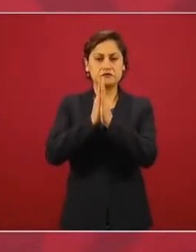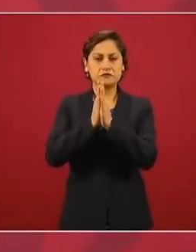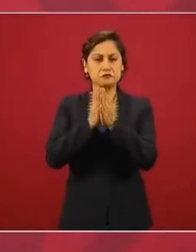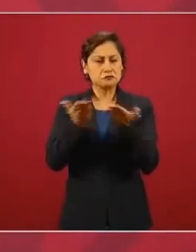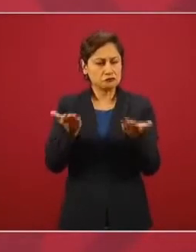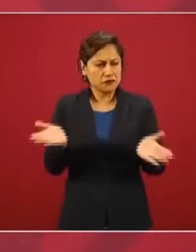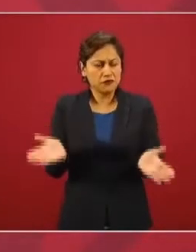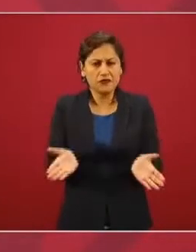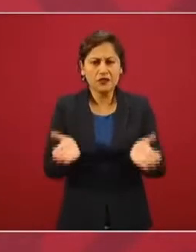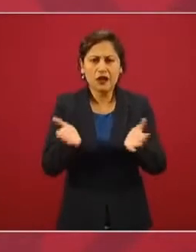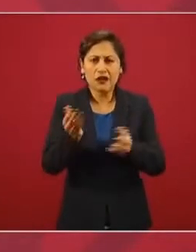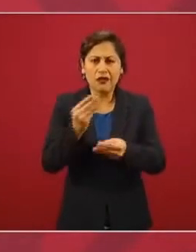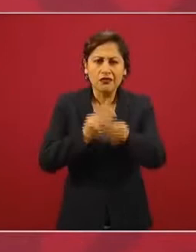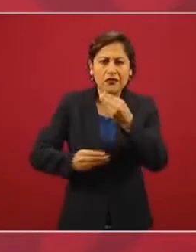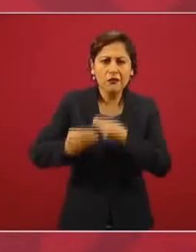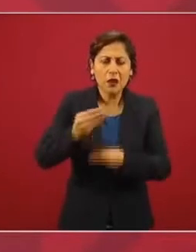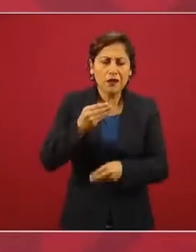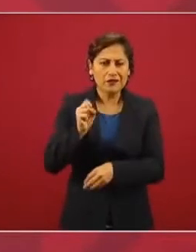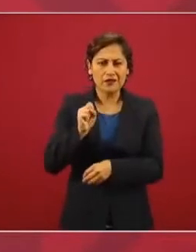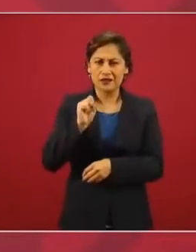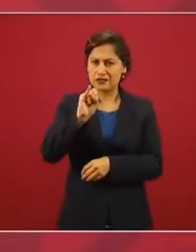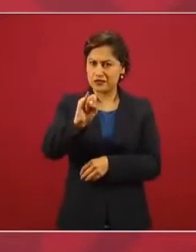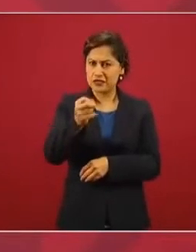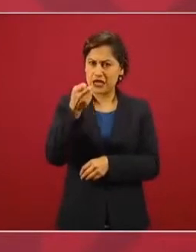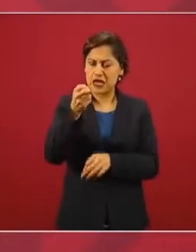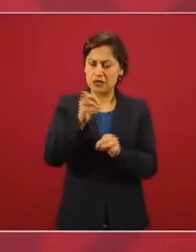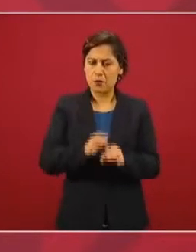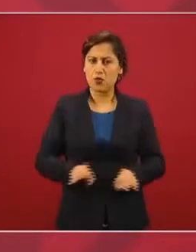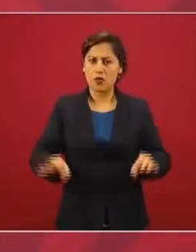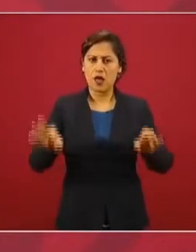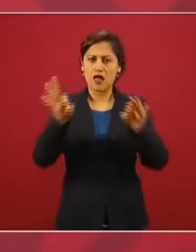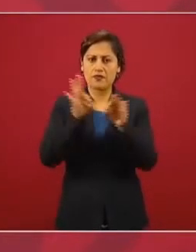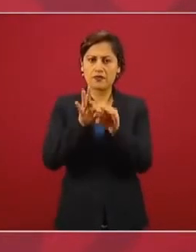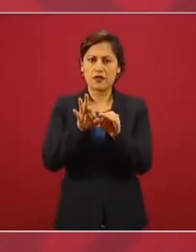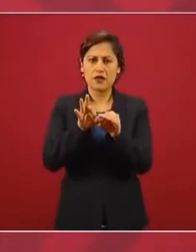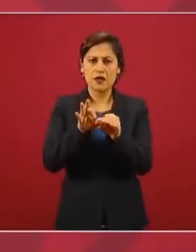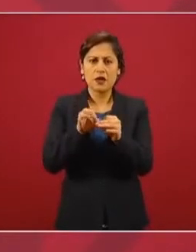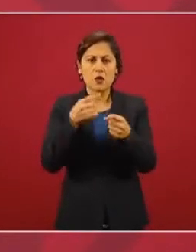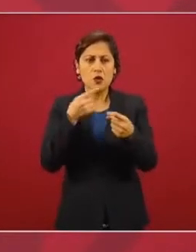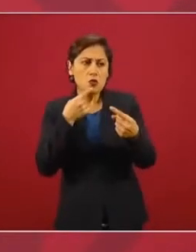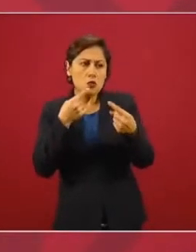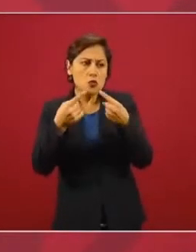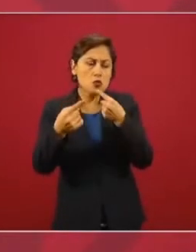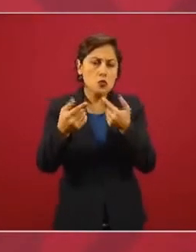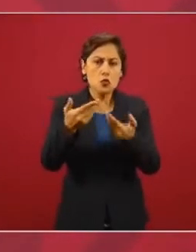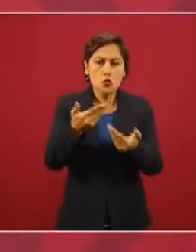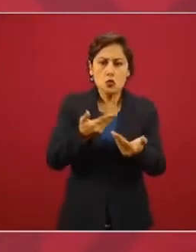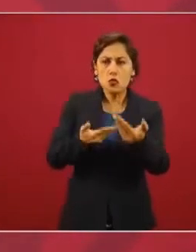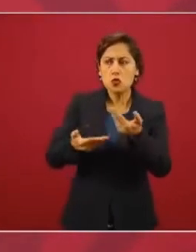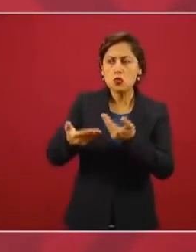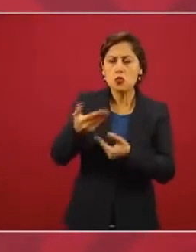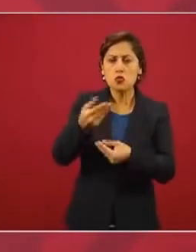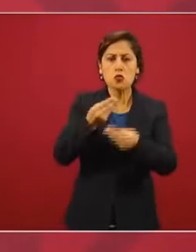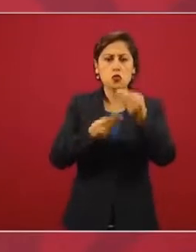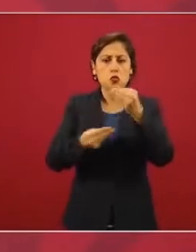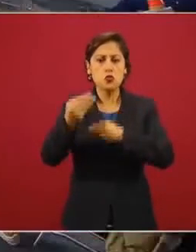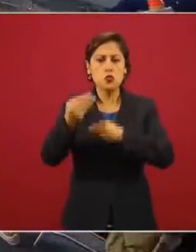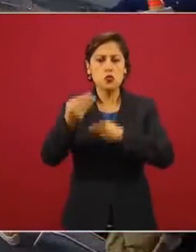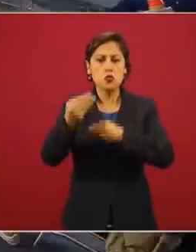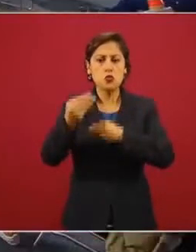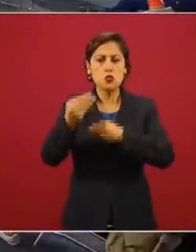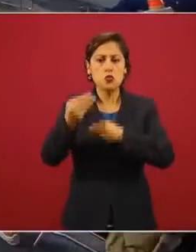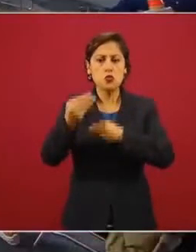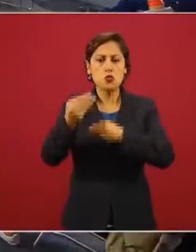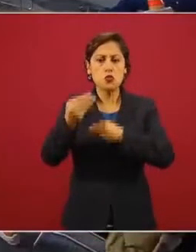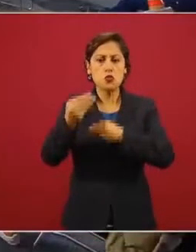es importante el debate, pero con urbanidad política. No te deja,